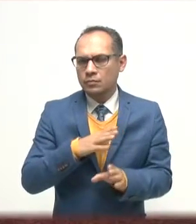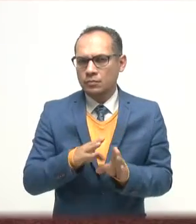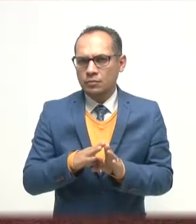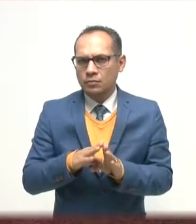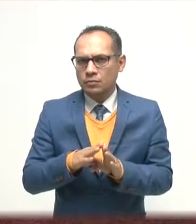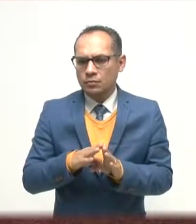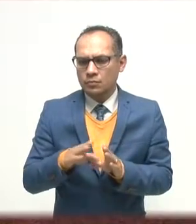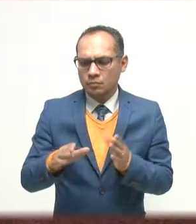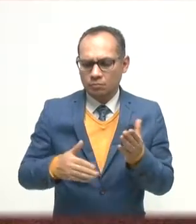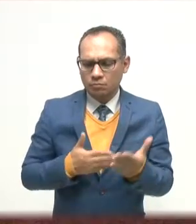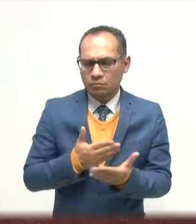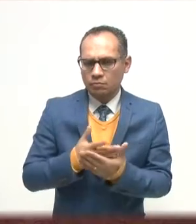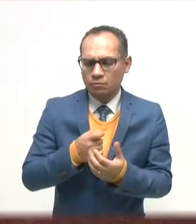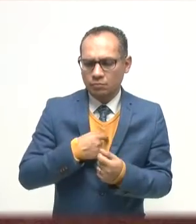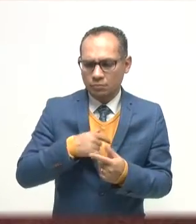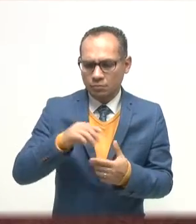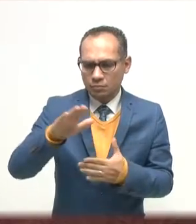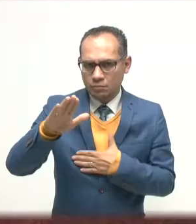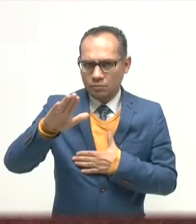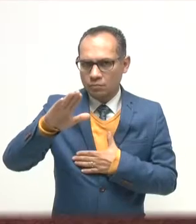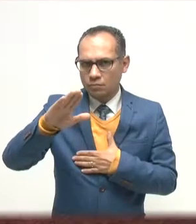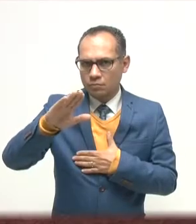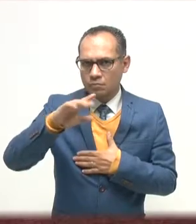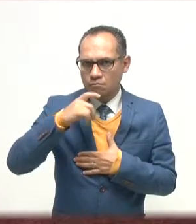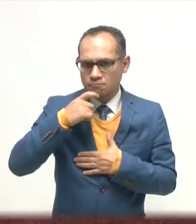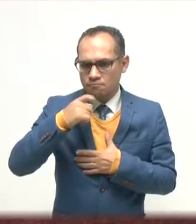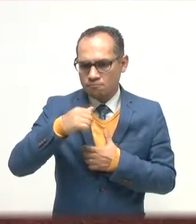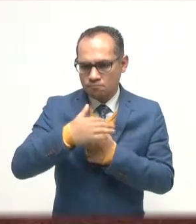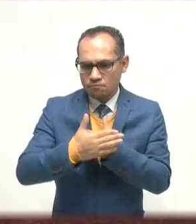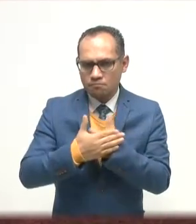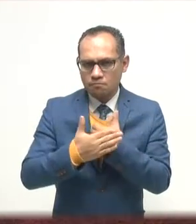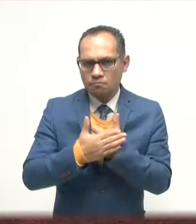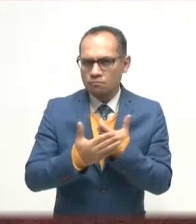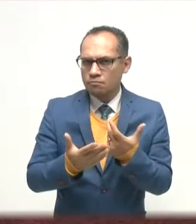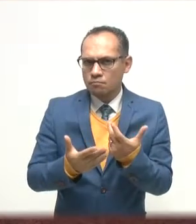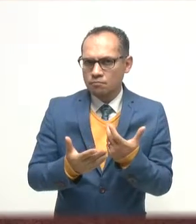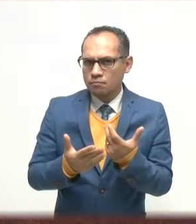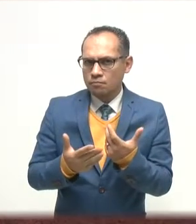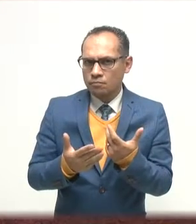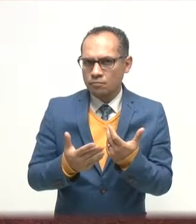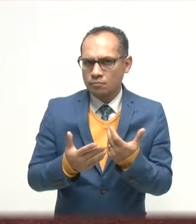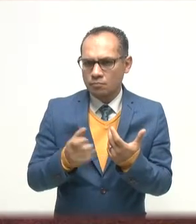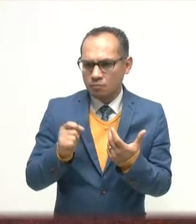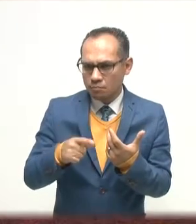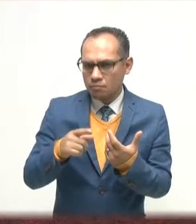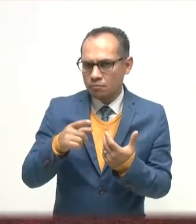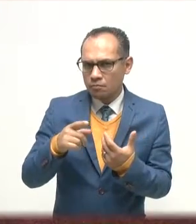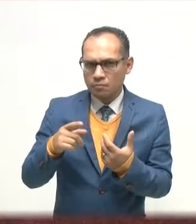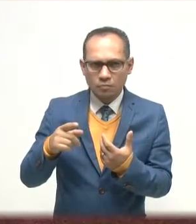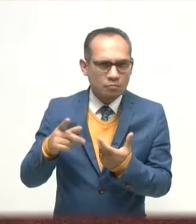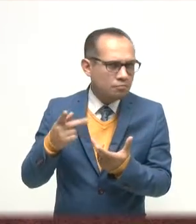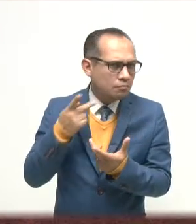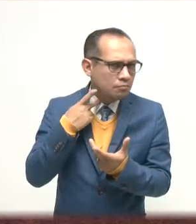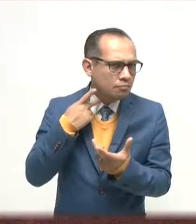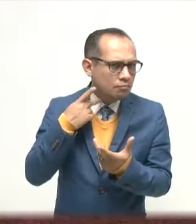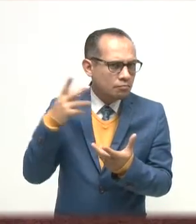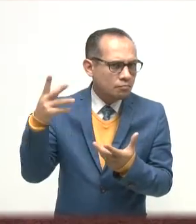de andrés manuel lópez obrador en las políticas internas de los países habrá